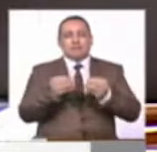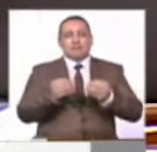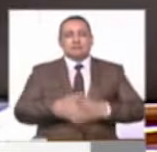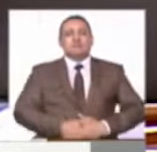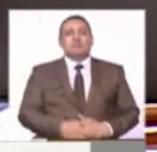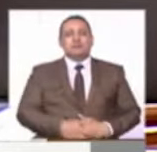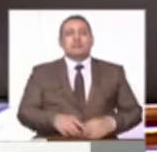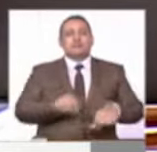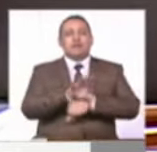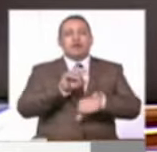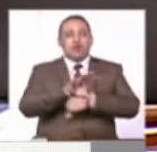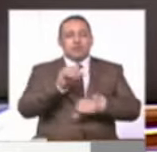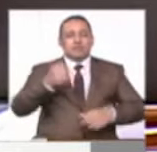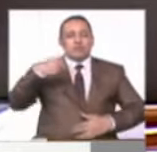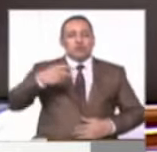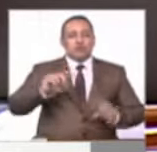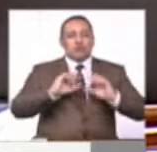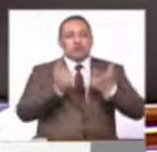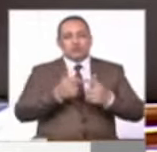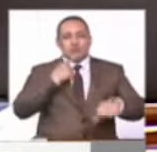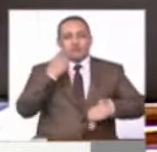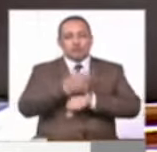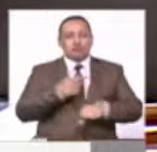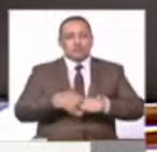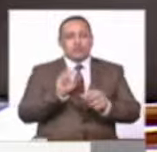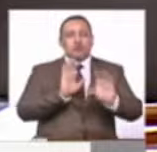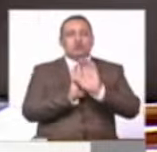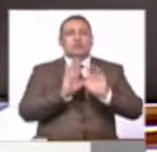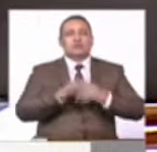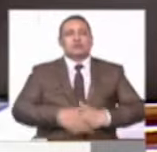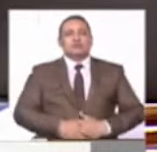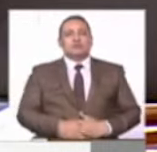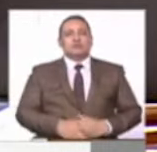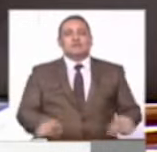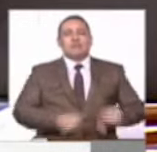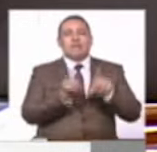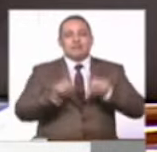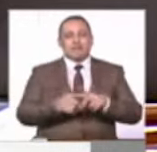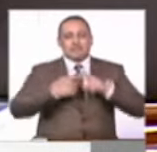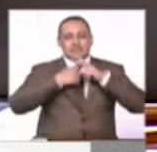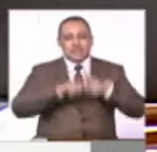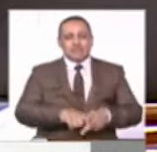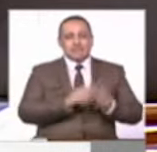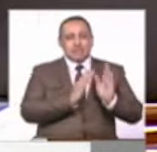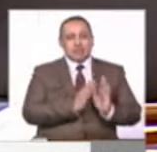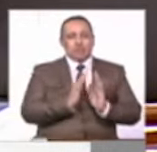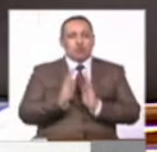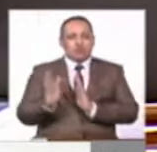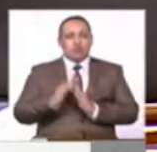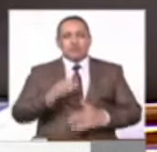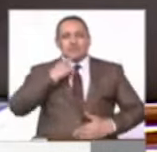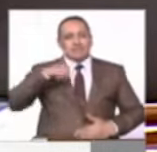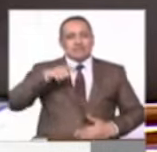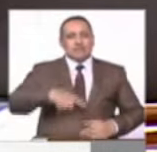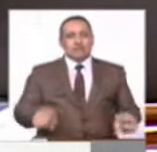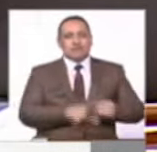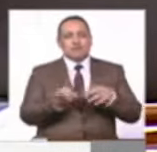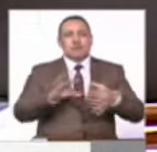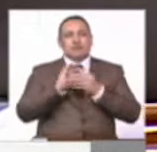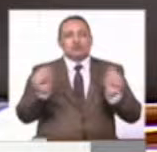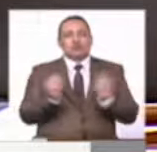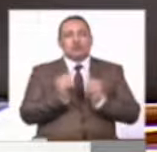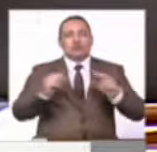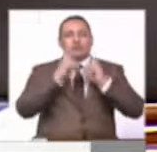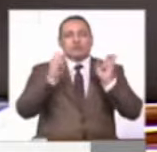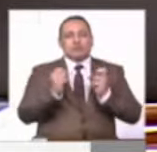recomendar a la subcomisión de acusaciones constitucionales se inicie el procedimiento respectivo en relación a los